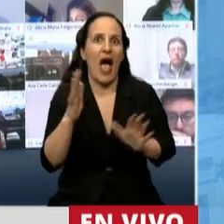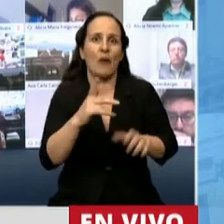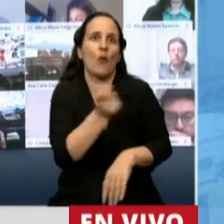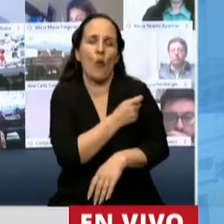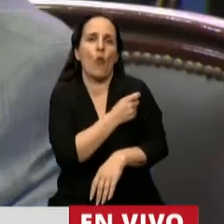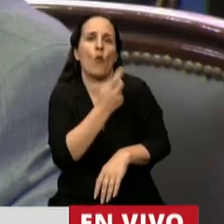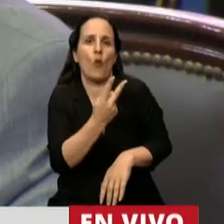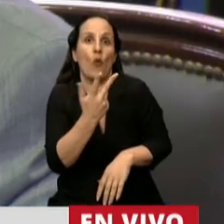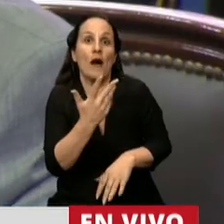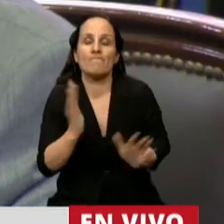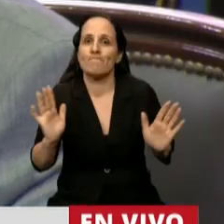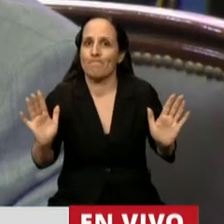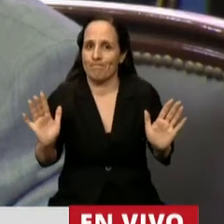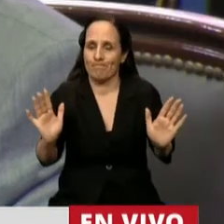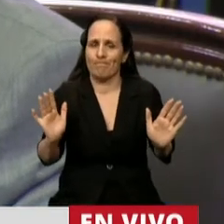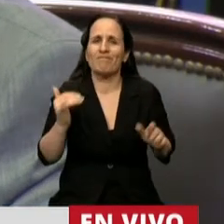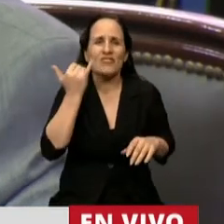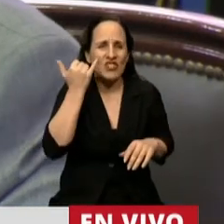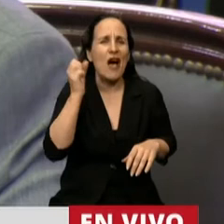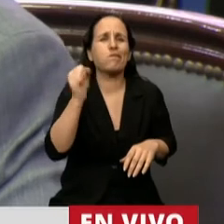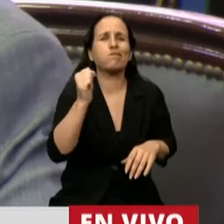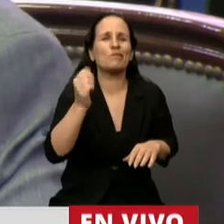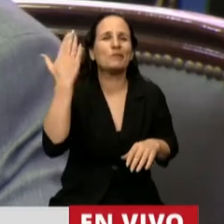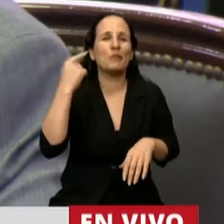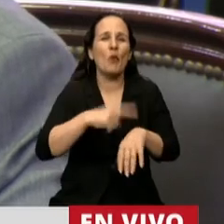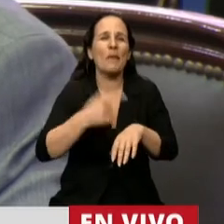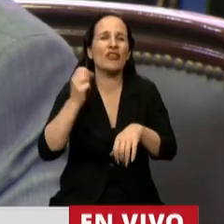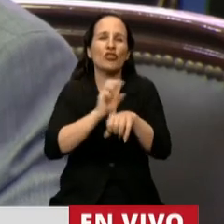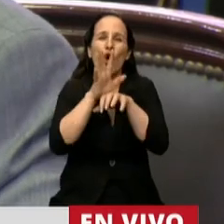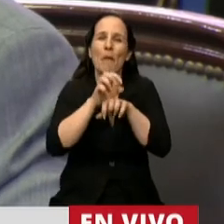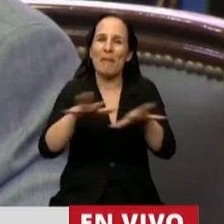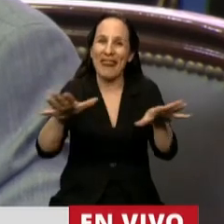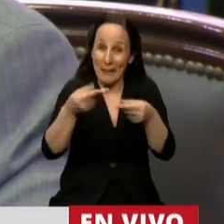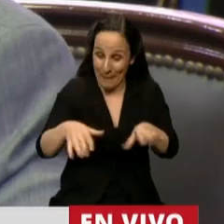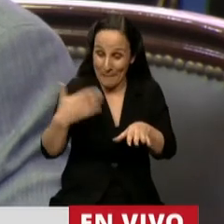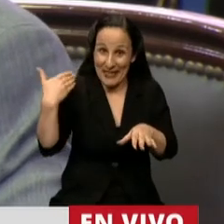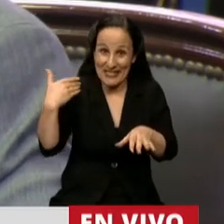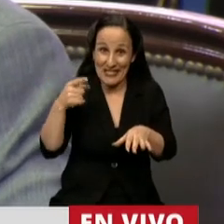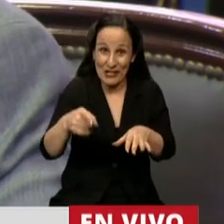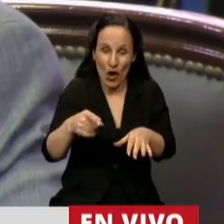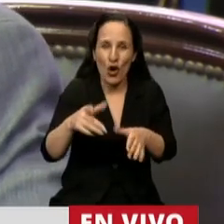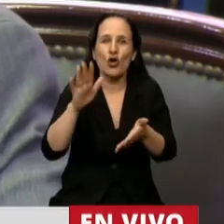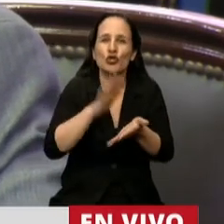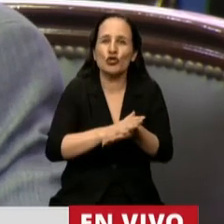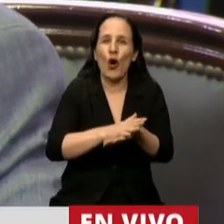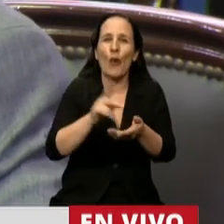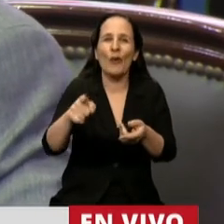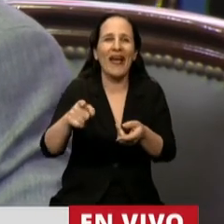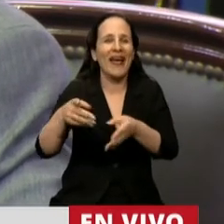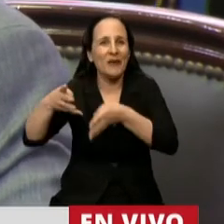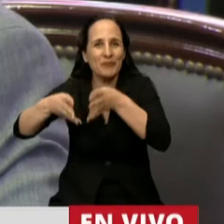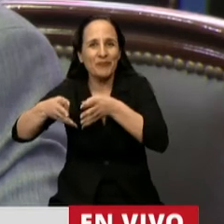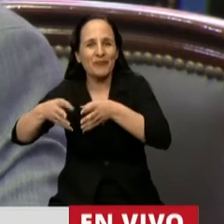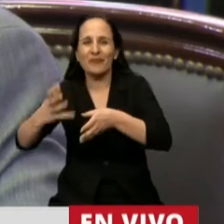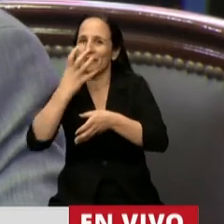una dosis. Ya tuvimos la experiencia cuando comenzó la pandemia con lo que pasó con los insumos, con los respiradores,